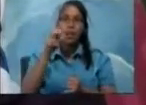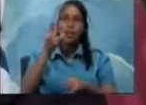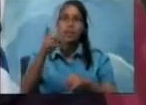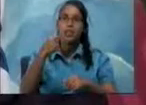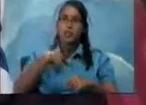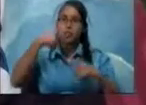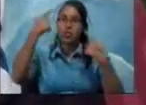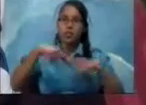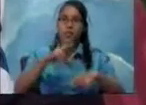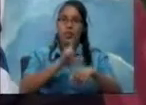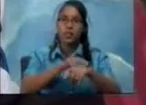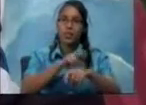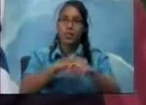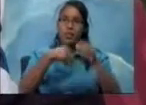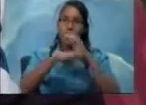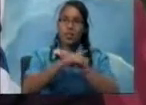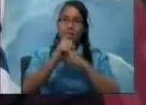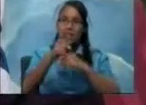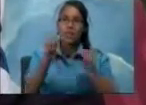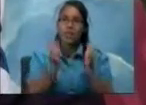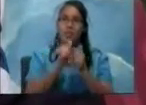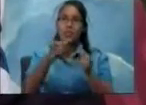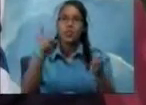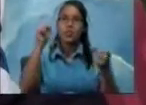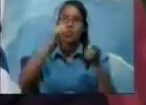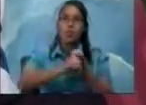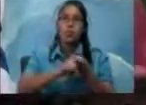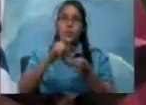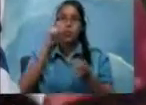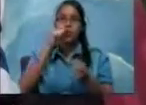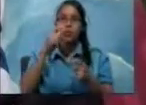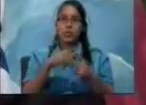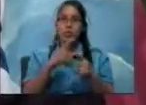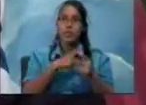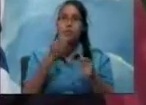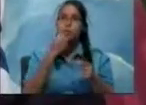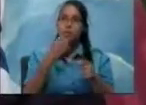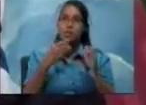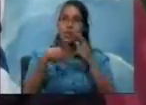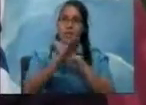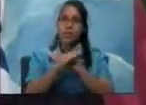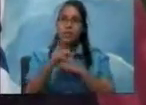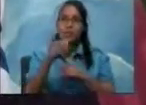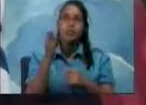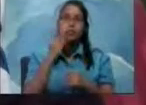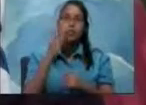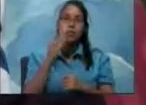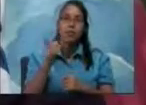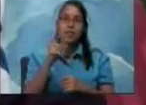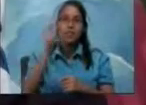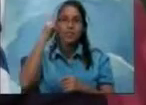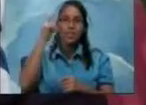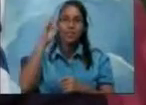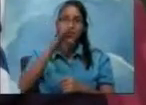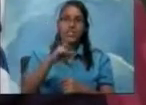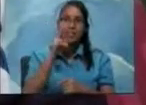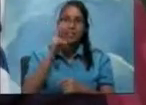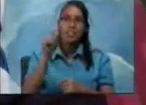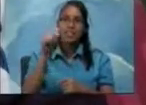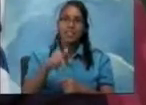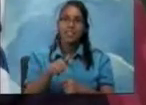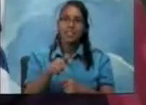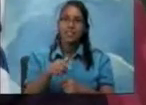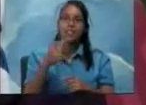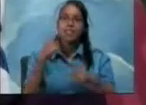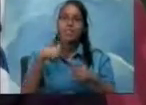pues eh que vaya ella con su esposo y bueno que vaya su mamá yo sé que ella me está viendo en esta preciosa